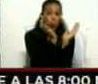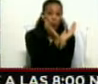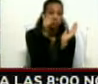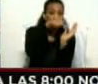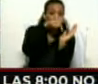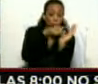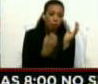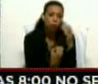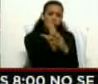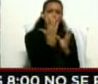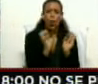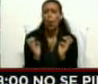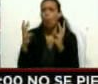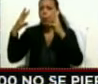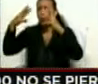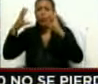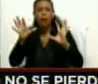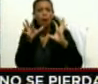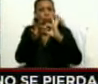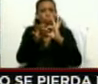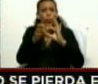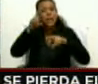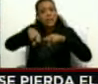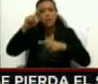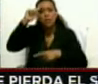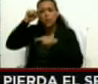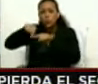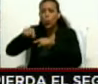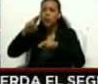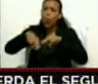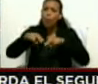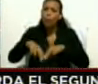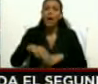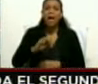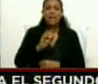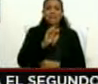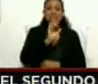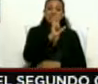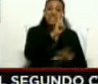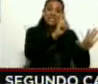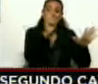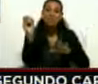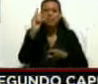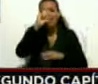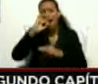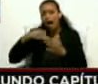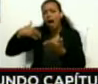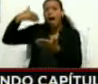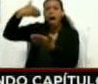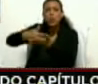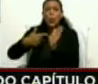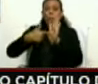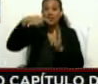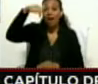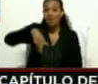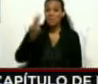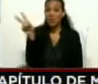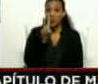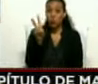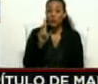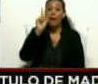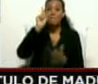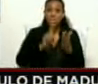agencia de las Naciones Unidas dedicada a la niñez y la adolescencia desde hace más de 70 años y con presencia en nuestro país